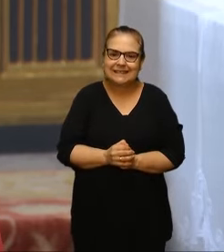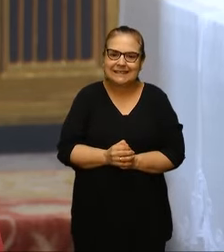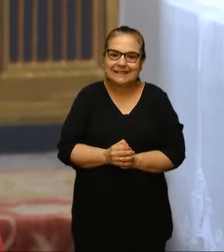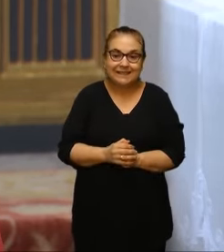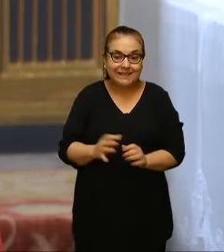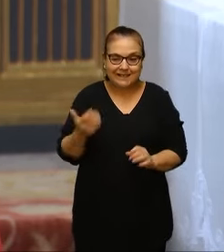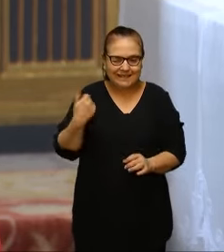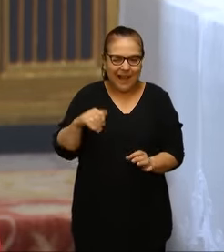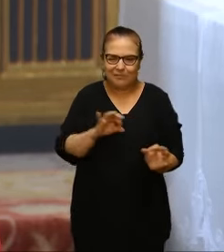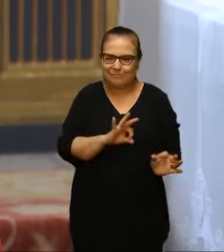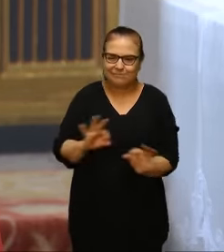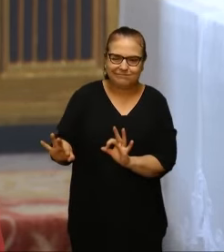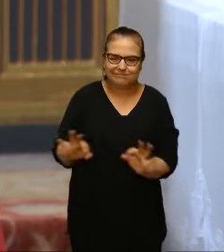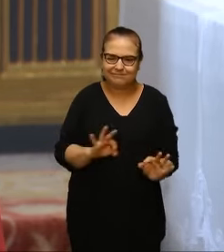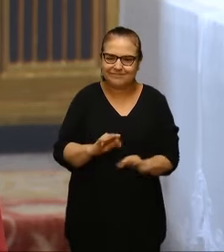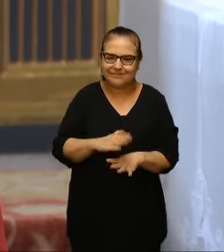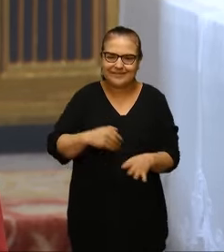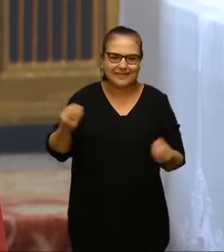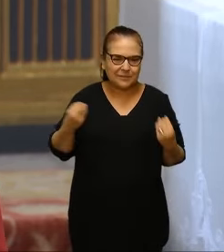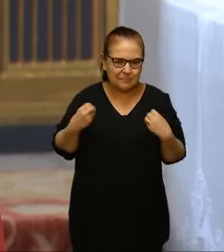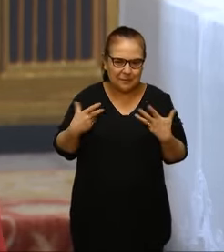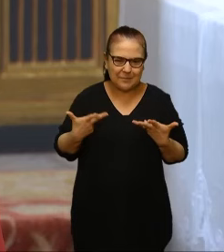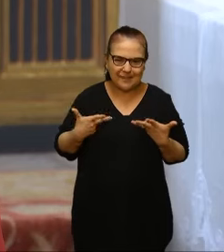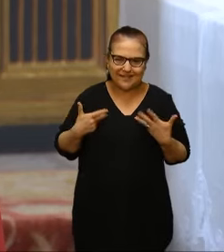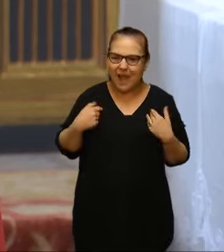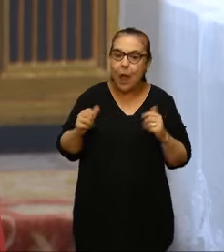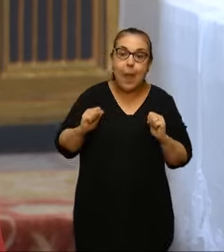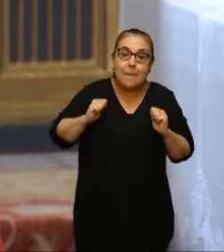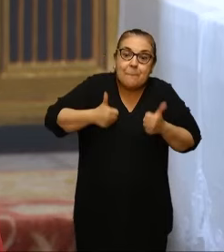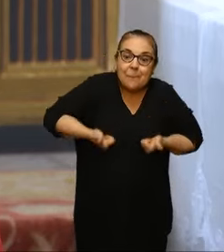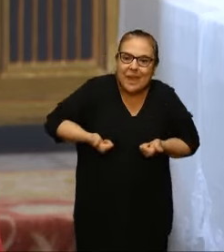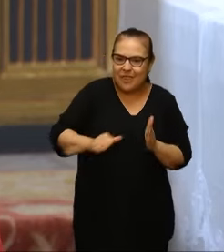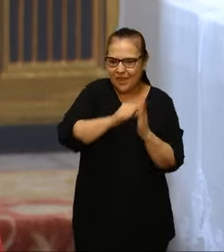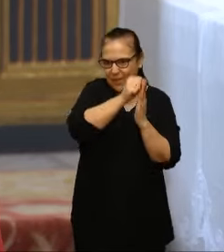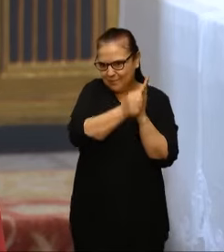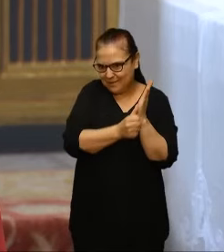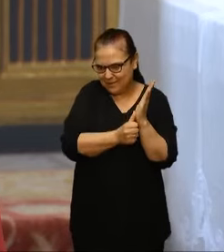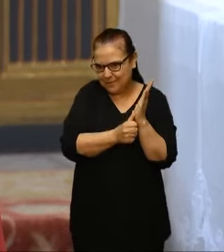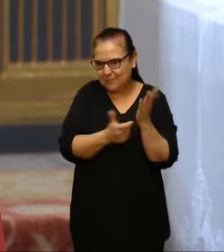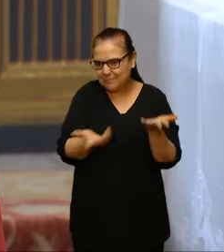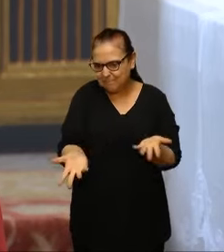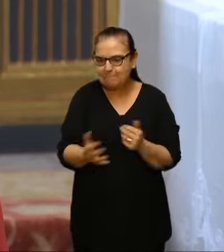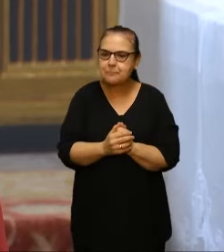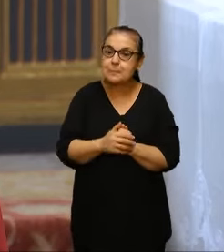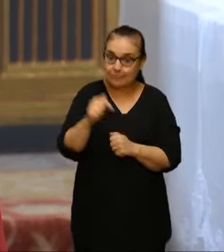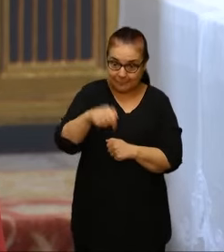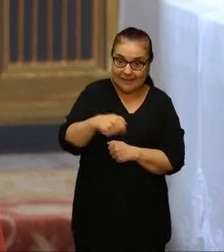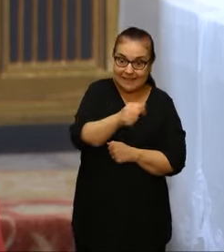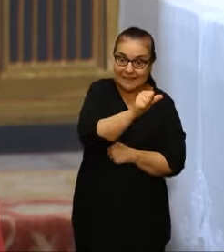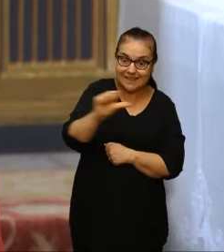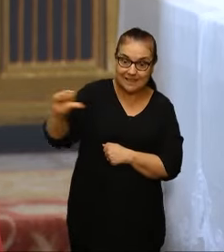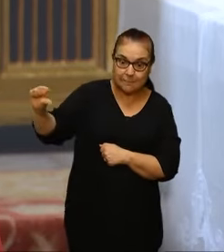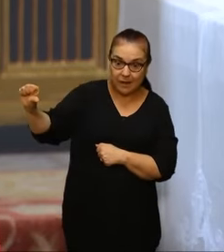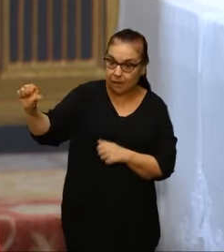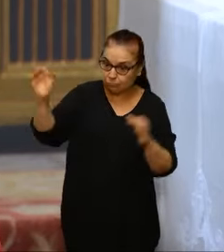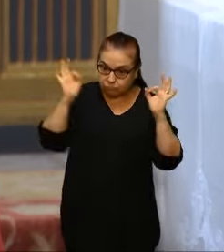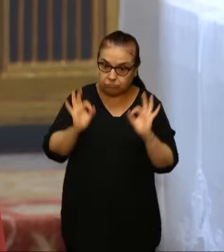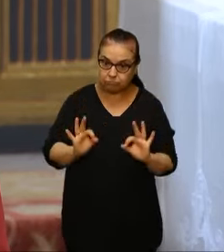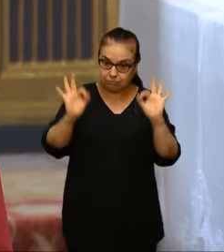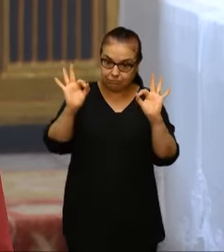nos preparamos para vivir estos últimos días y dar comienzo al Adviento. En esta semana,